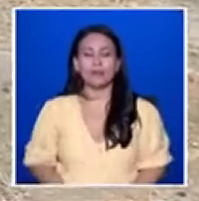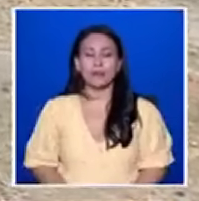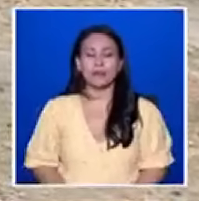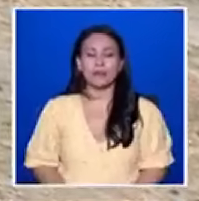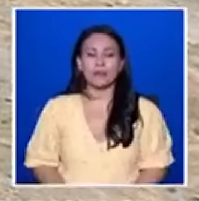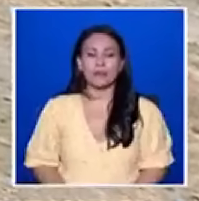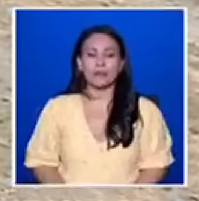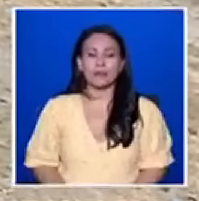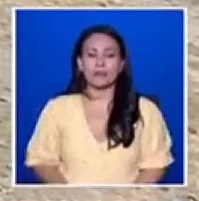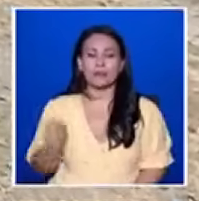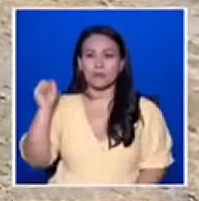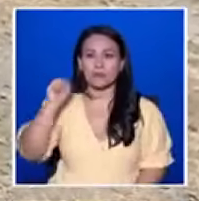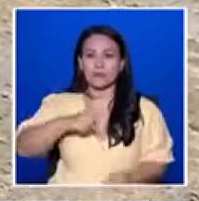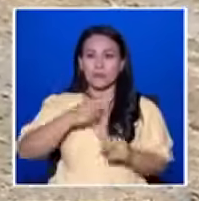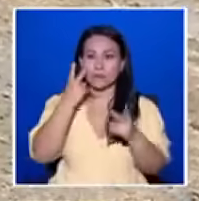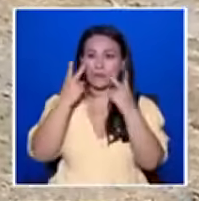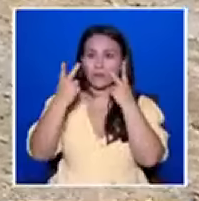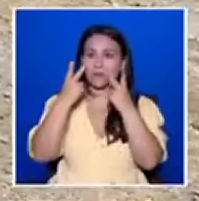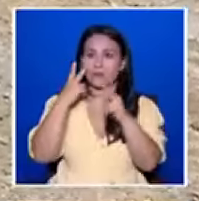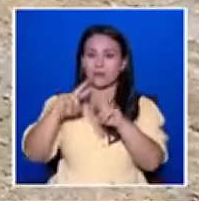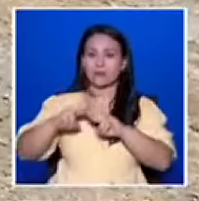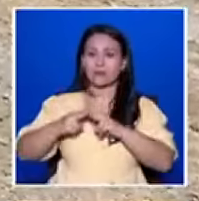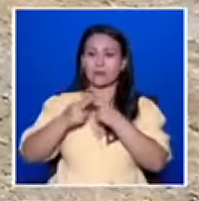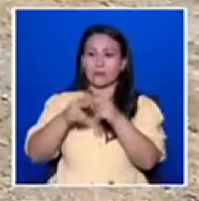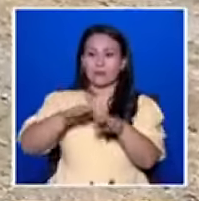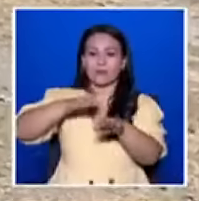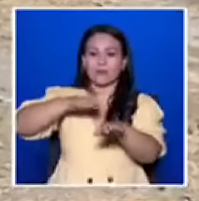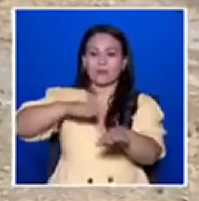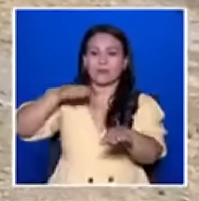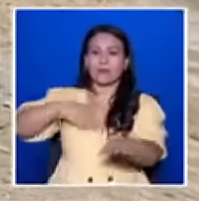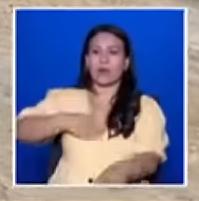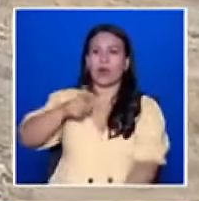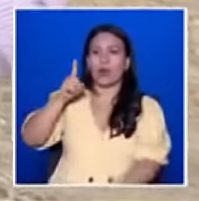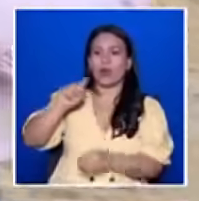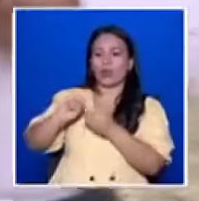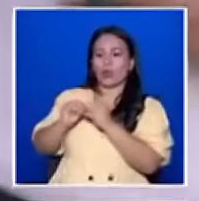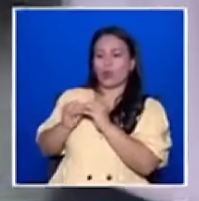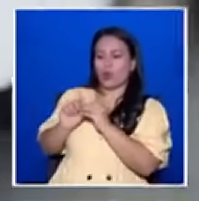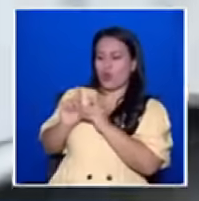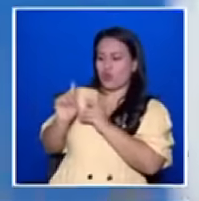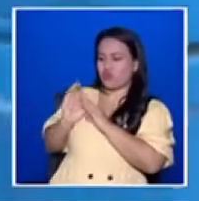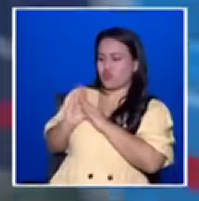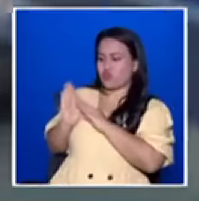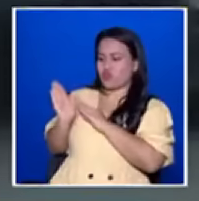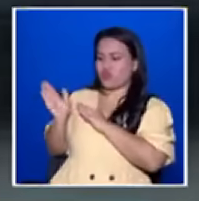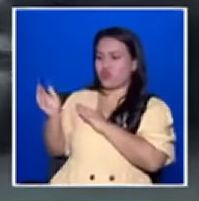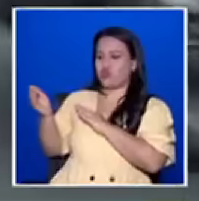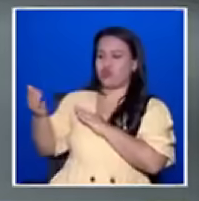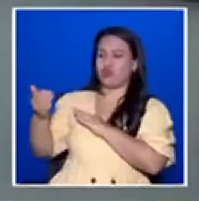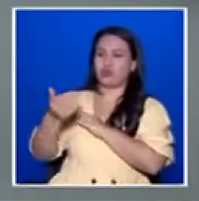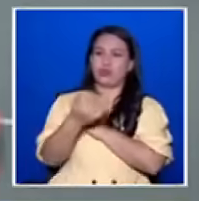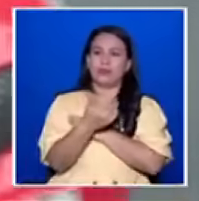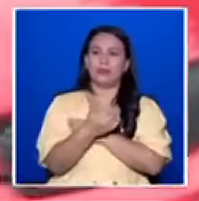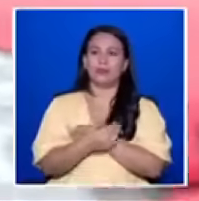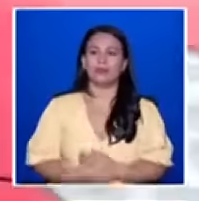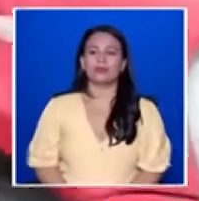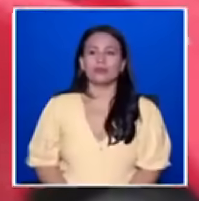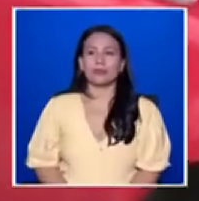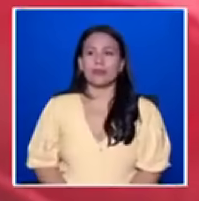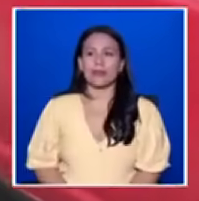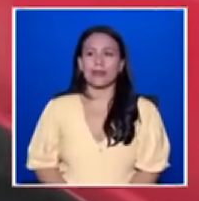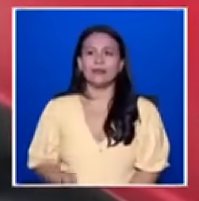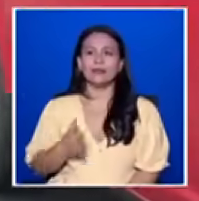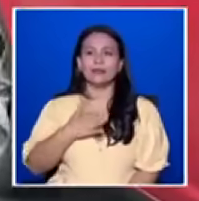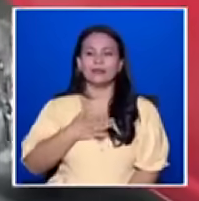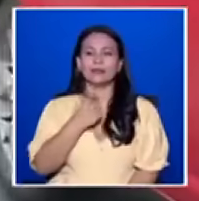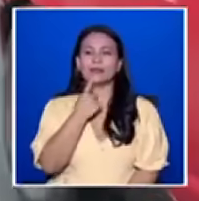lo que podemos ver es que se comienza a congestionar en el retorno 1. Vamos, Manuel, mira, es lo que digo,